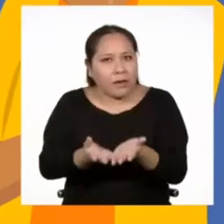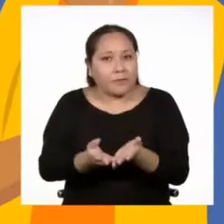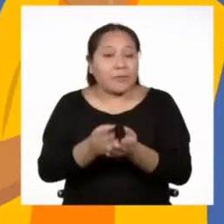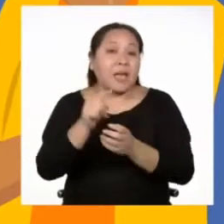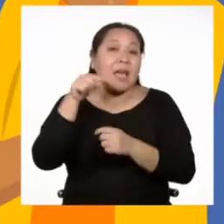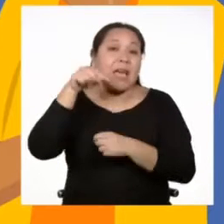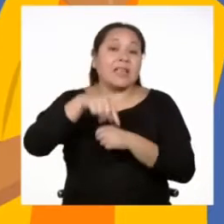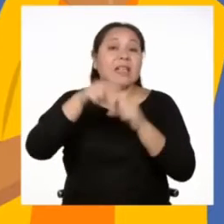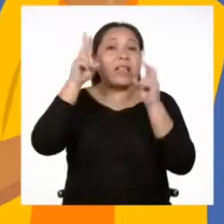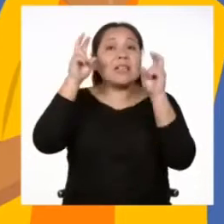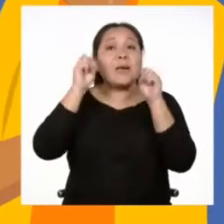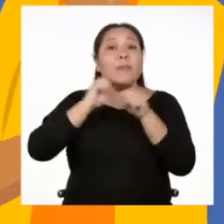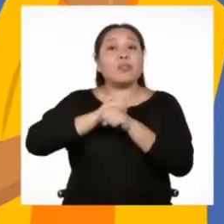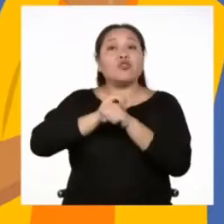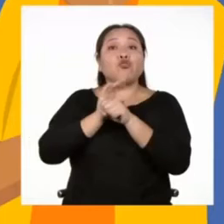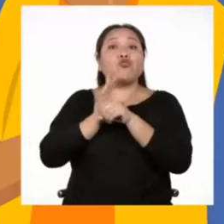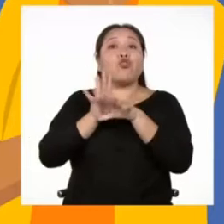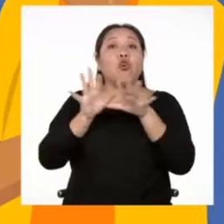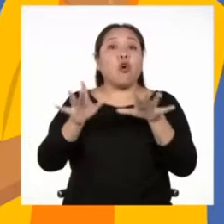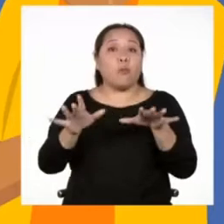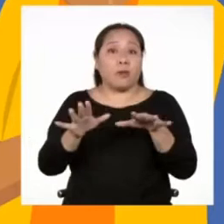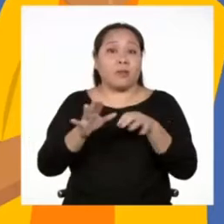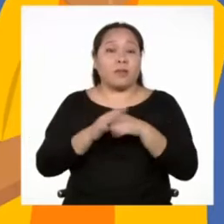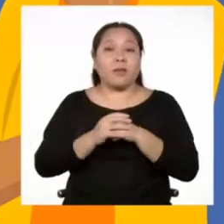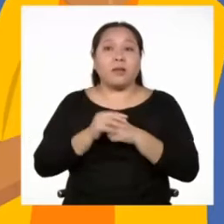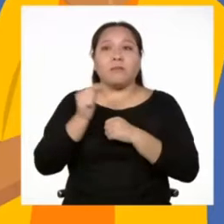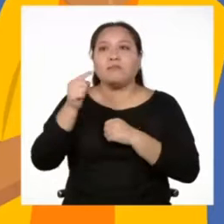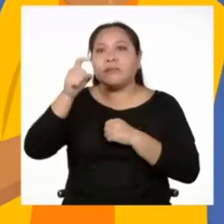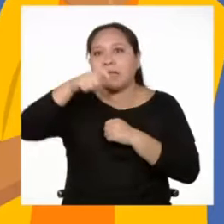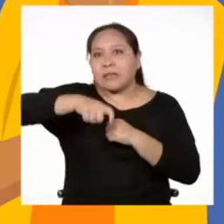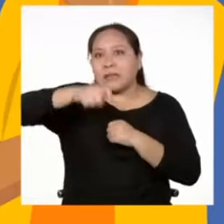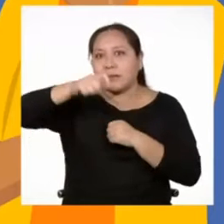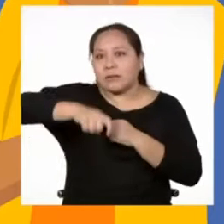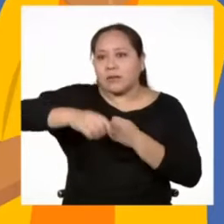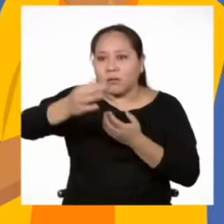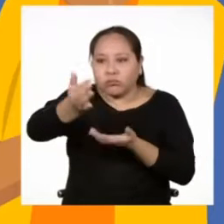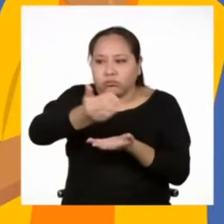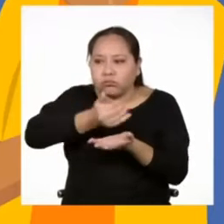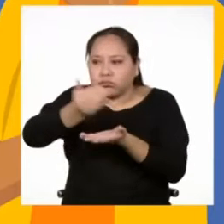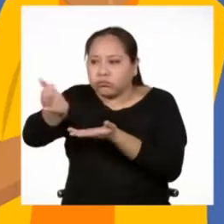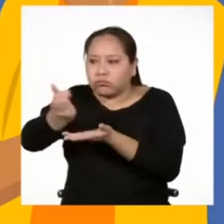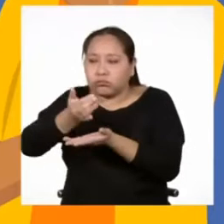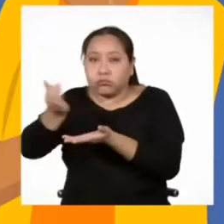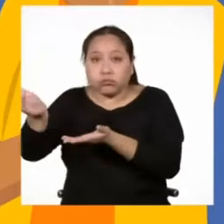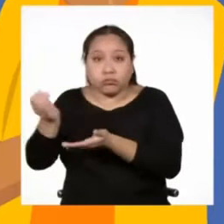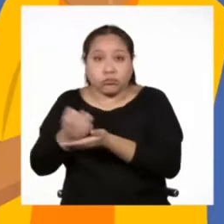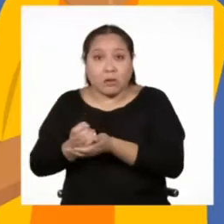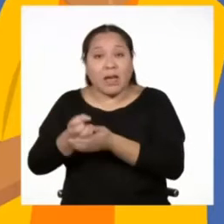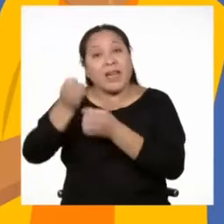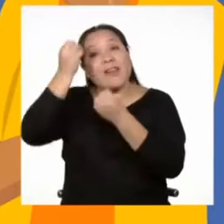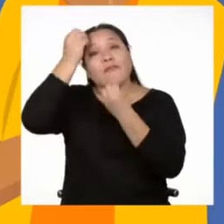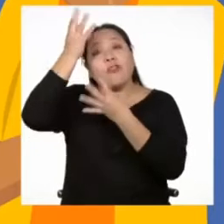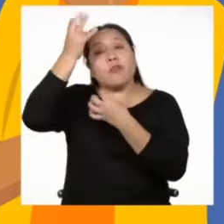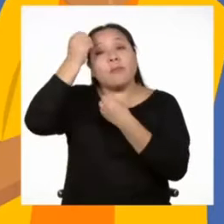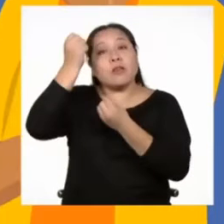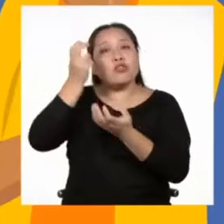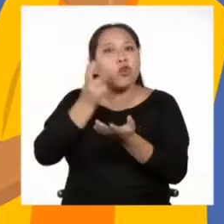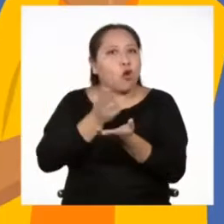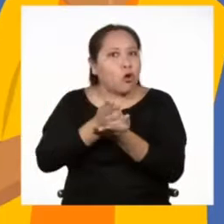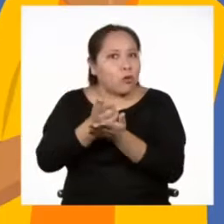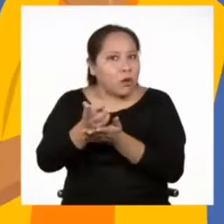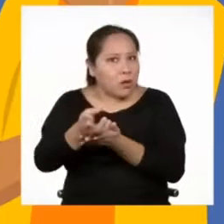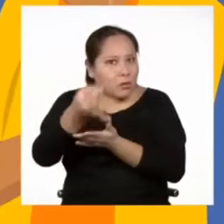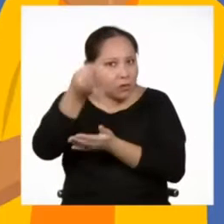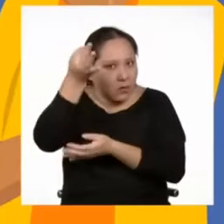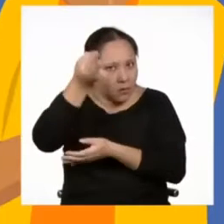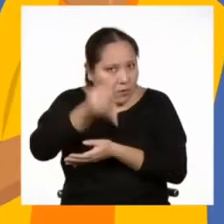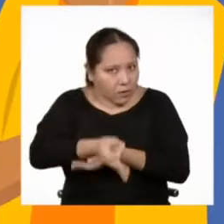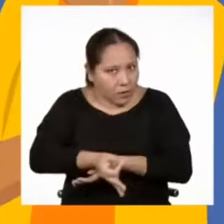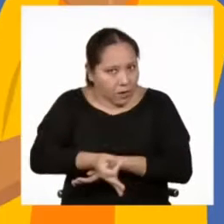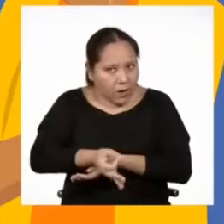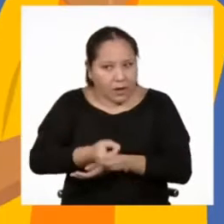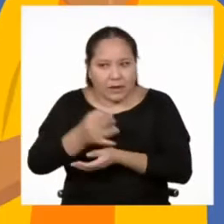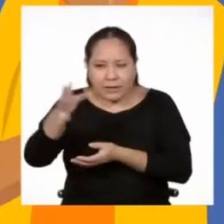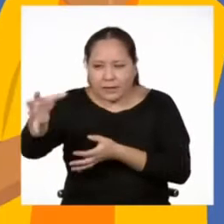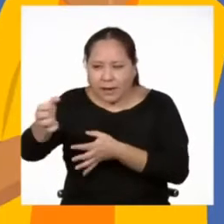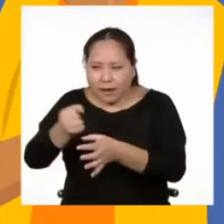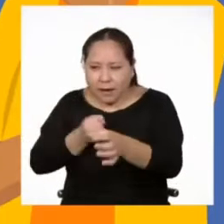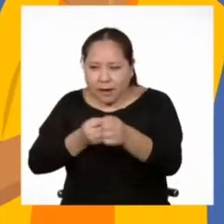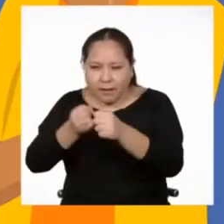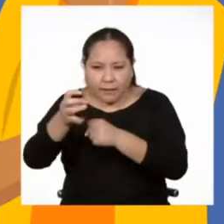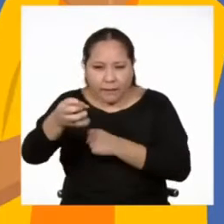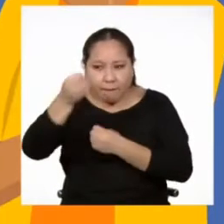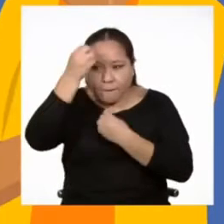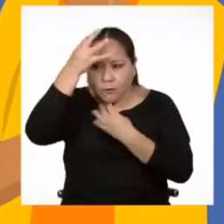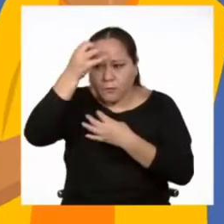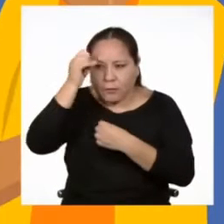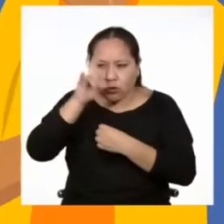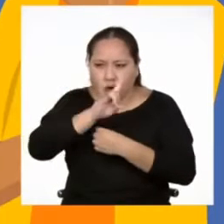el COVID-19. Entonces, es necesario recopilar fuentes confiables de información y extraer los datos que te parezcan